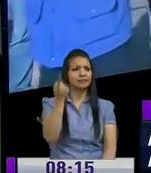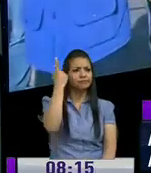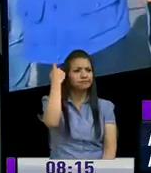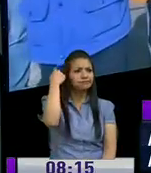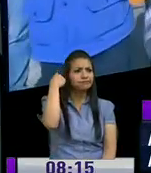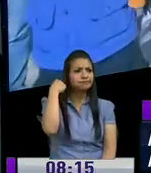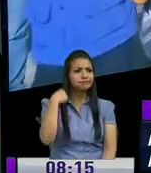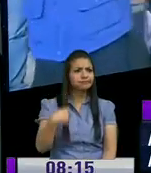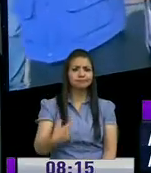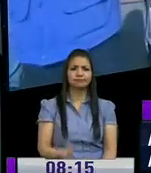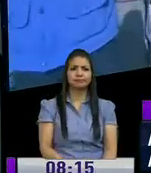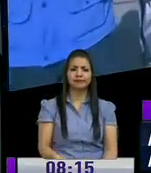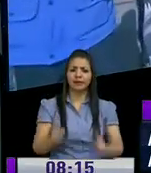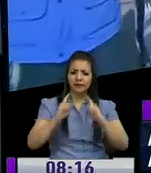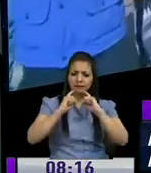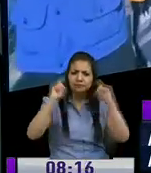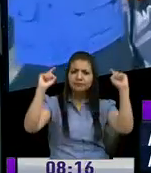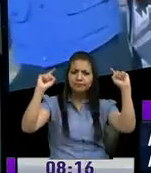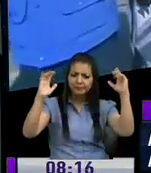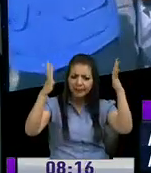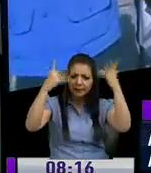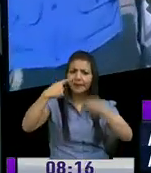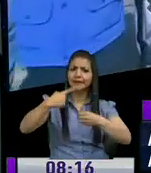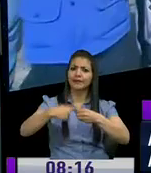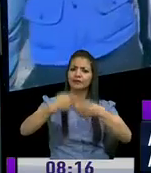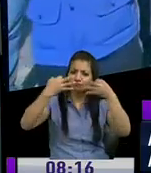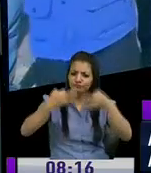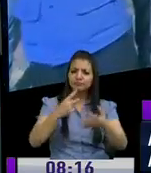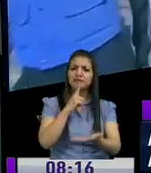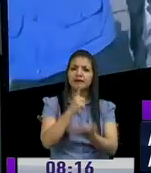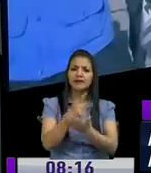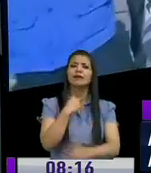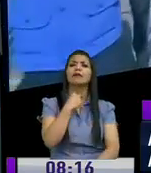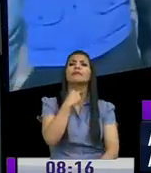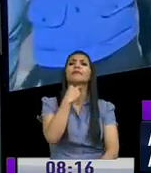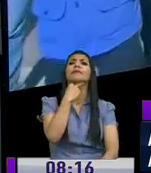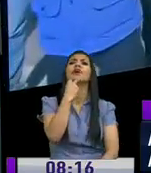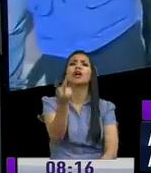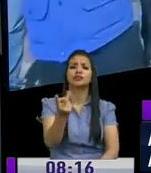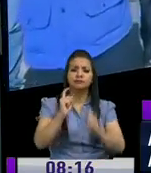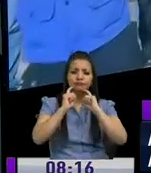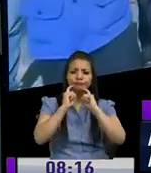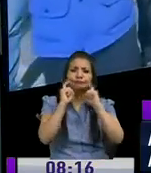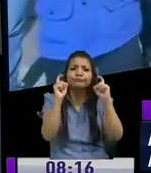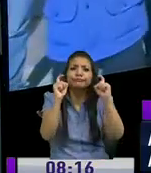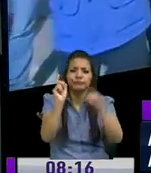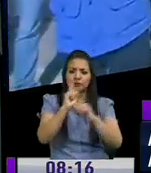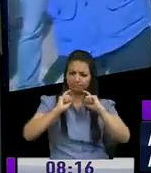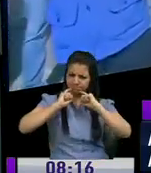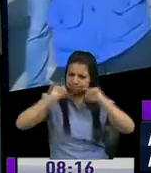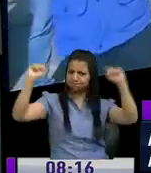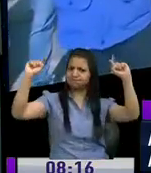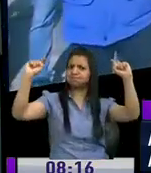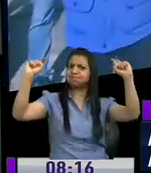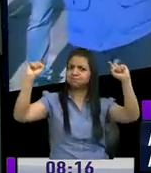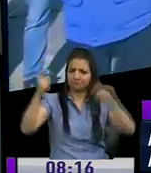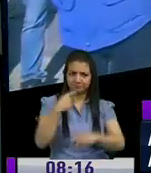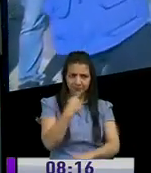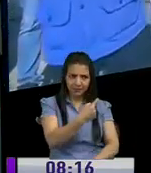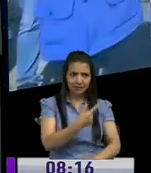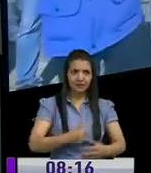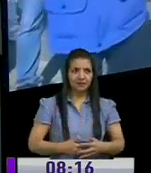que se lance un viva Quito, pero de verdad, o sea, ¡viva Quito! No, pues a ver, con injunde, dile al